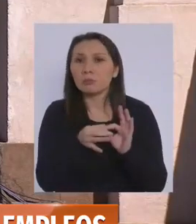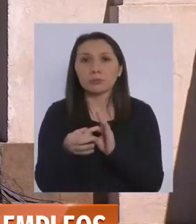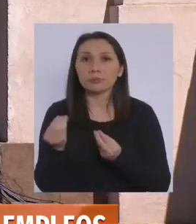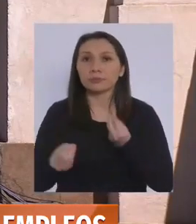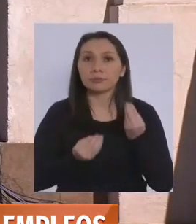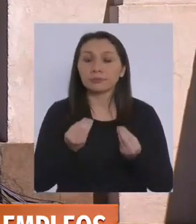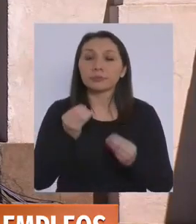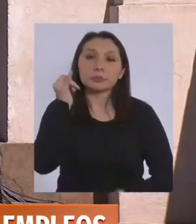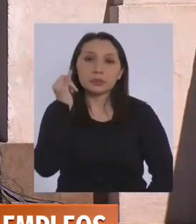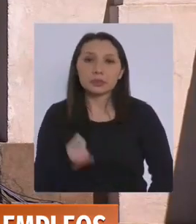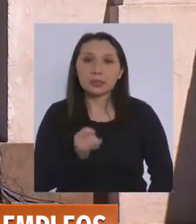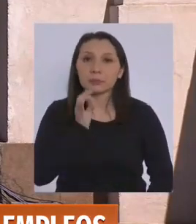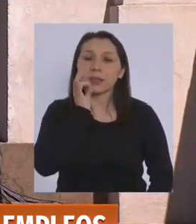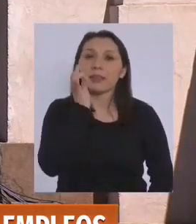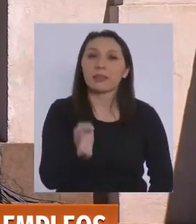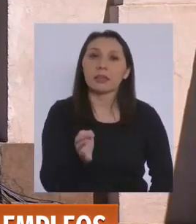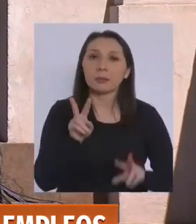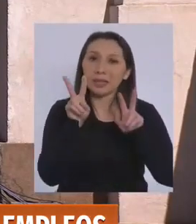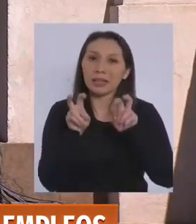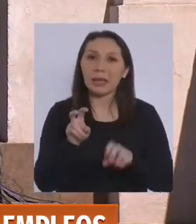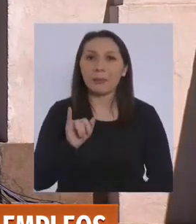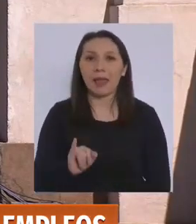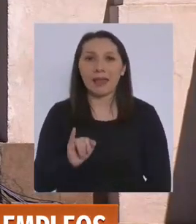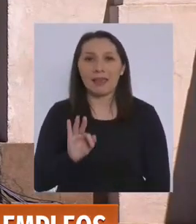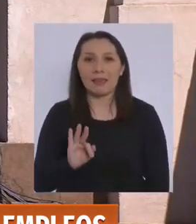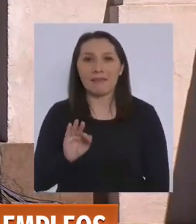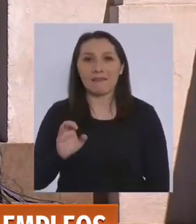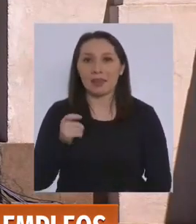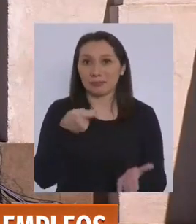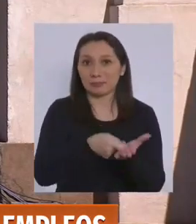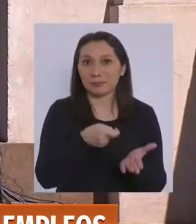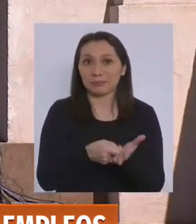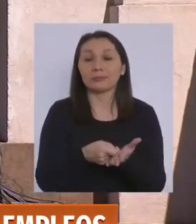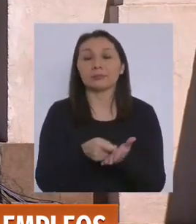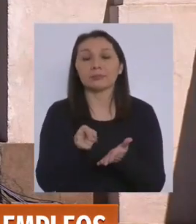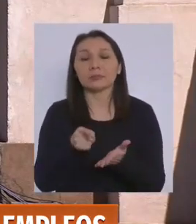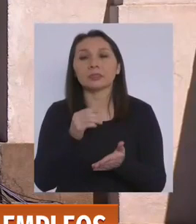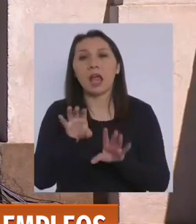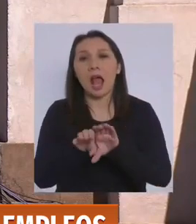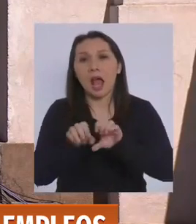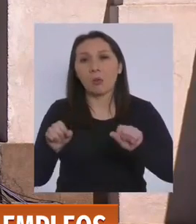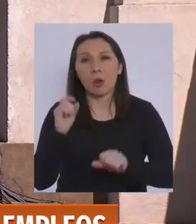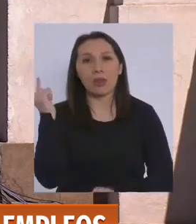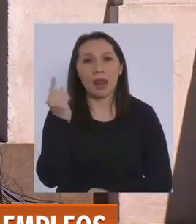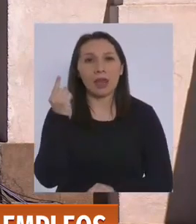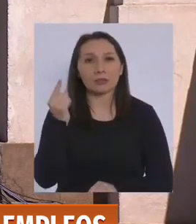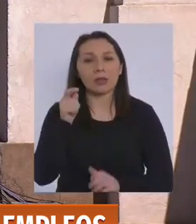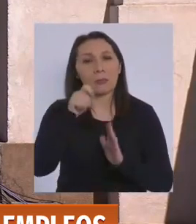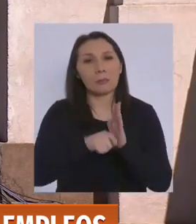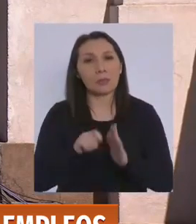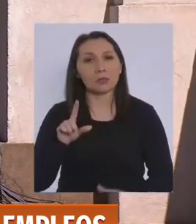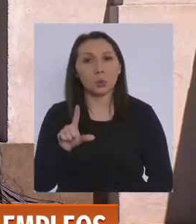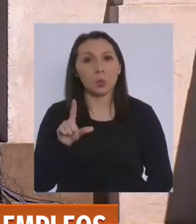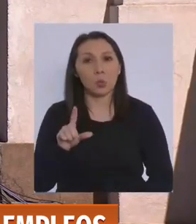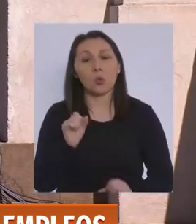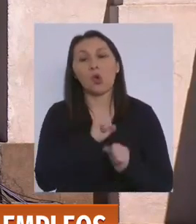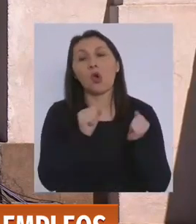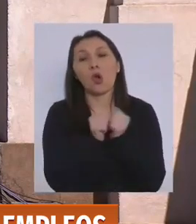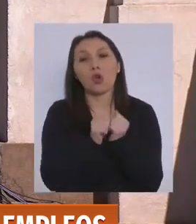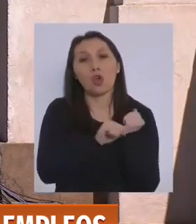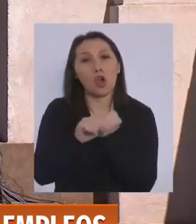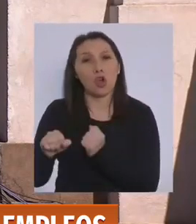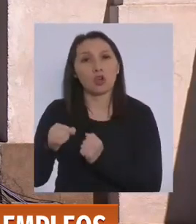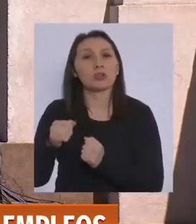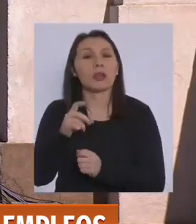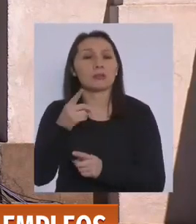La lógica que siempre se planteó respecto al IFE, se planteó en el acuerdo nacional del mes de julio con la oposición y los